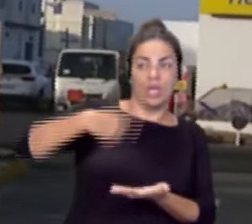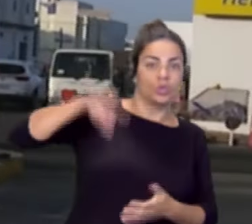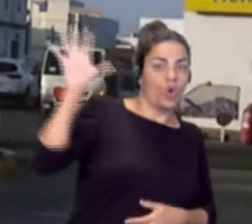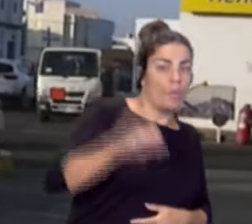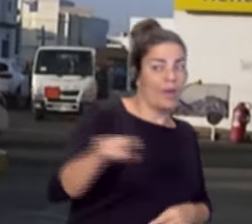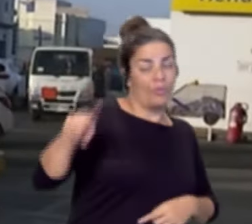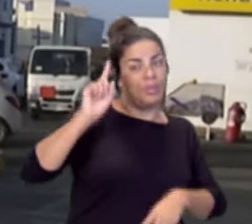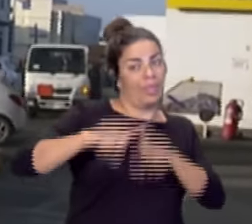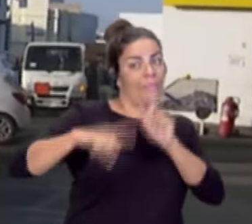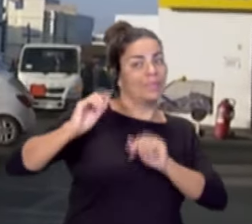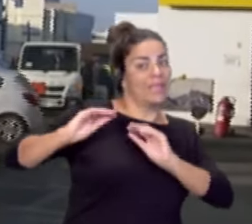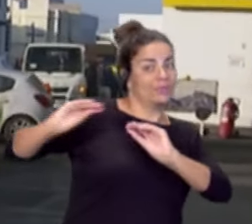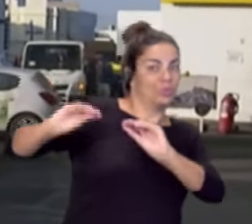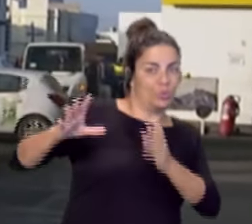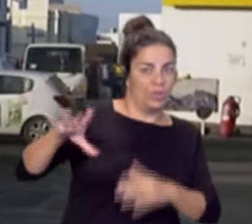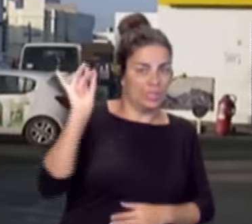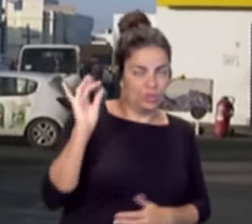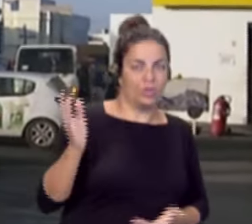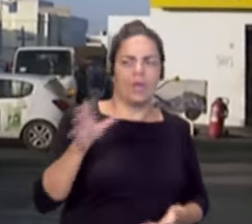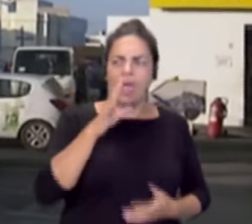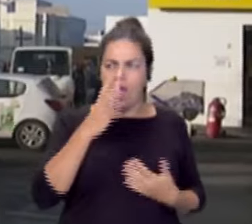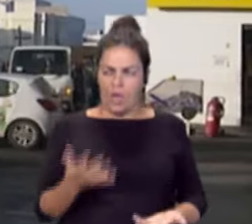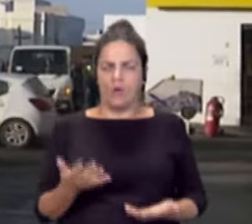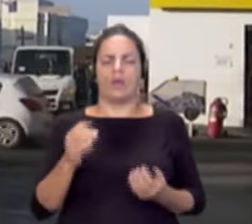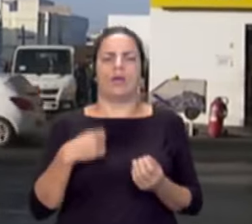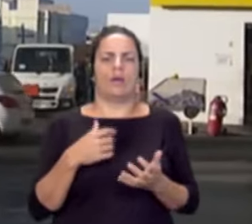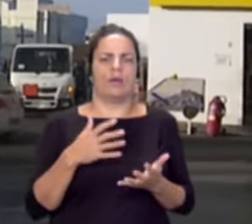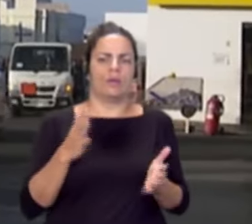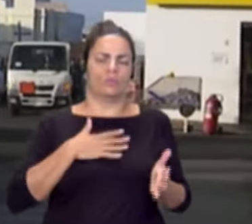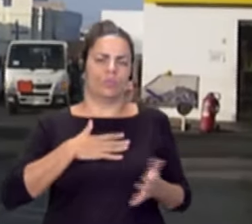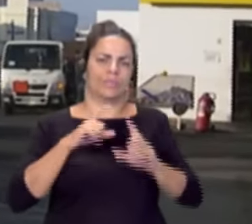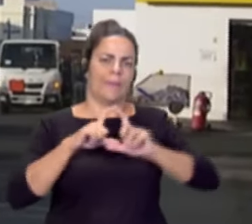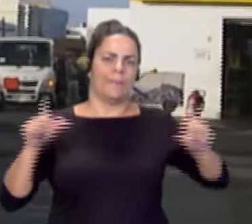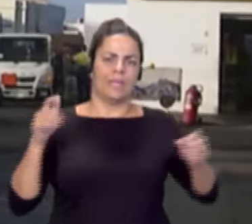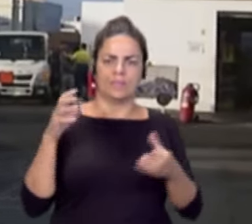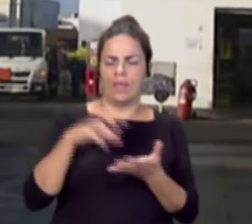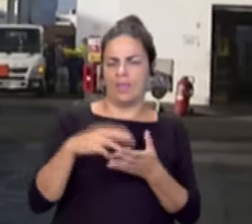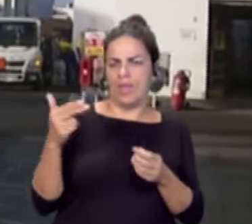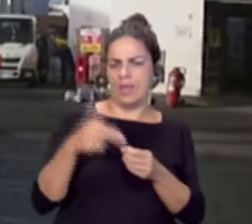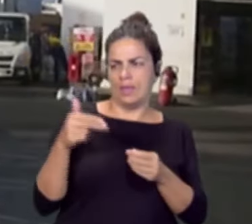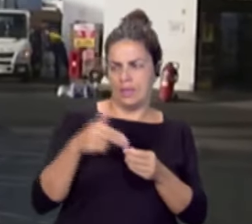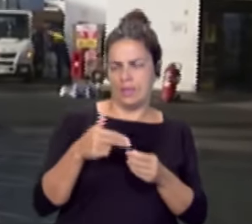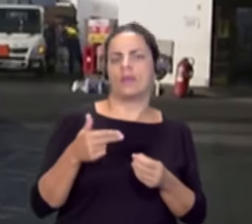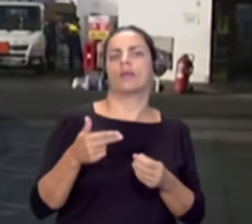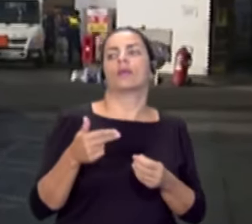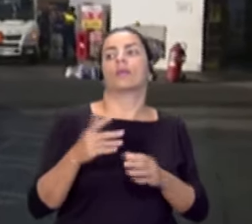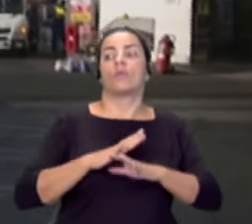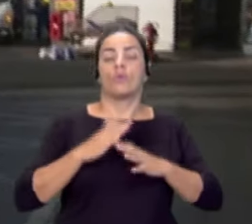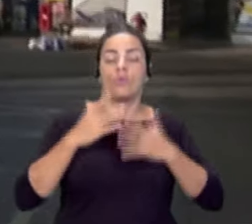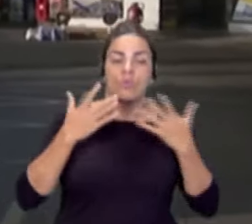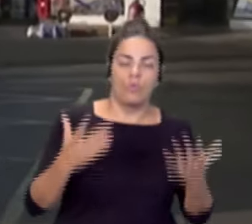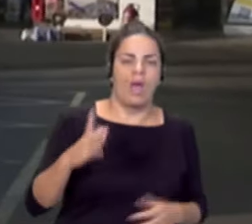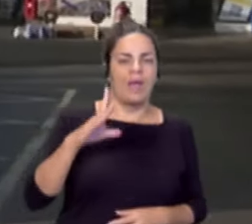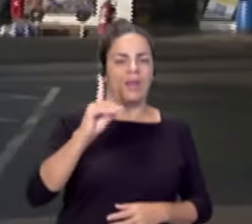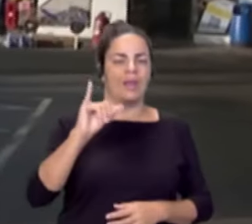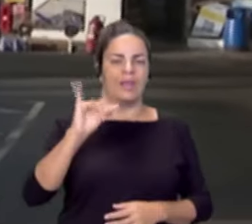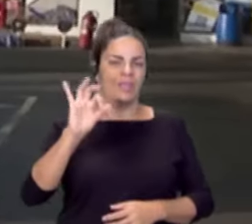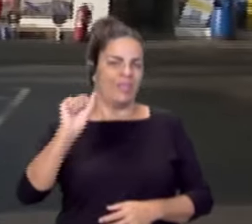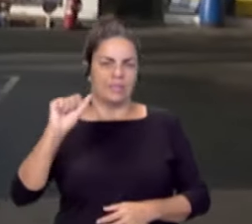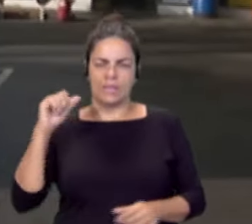momento, precisamente, pues nuestra gran empresa que tenemos de repostaje, como proveedor, es DISA. Bueno, siempre ha sido DISA,